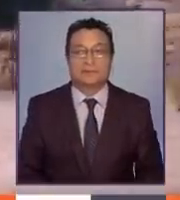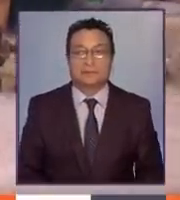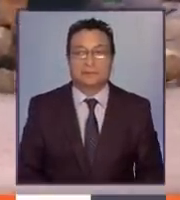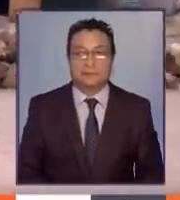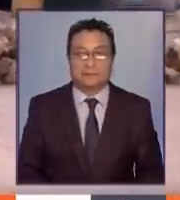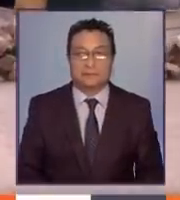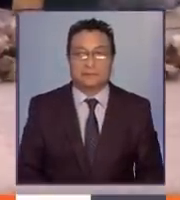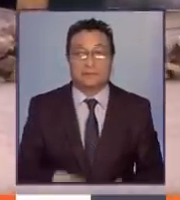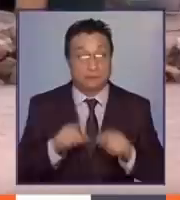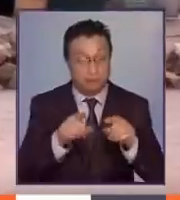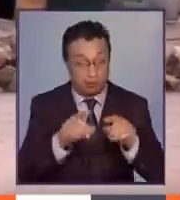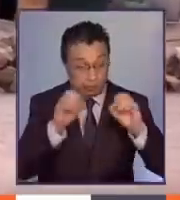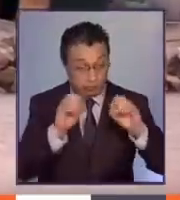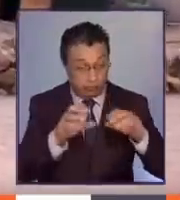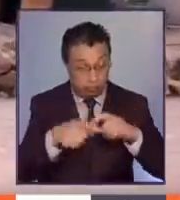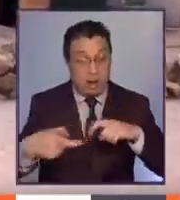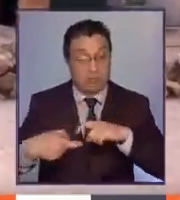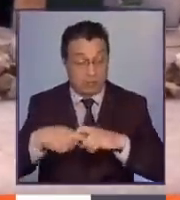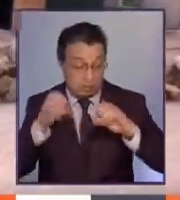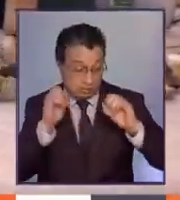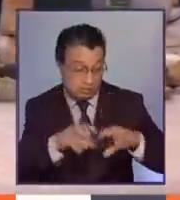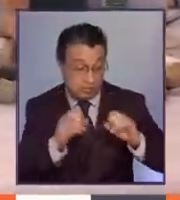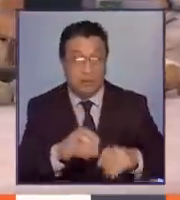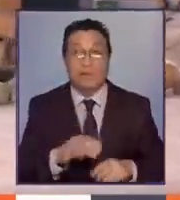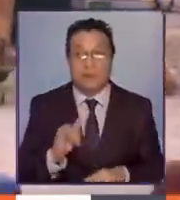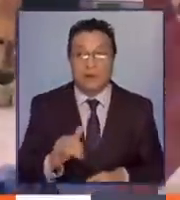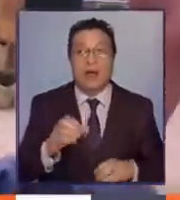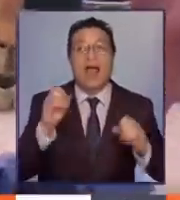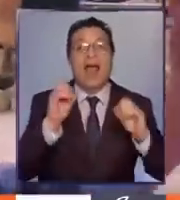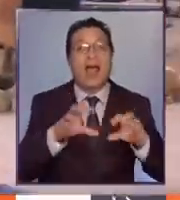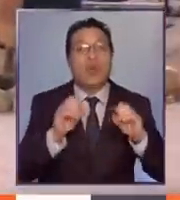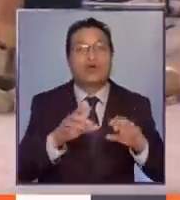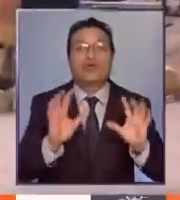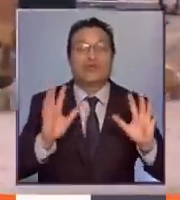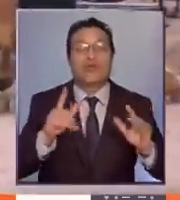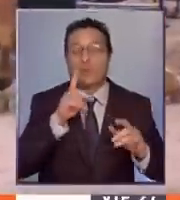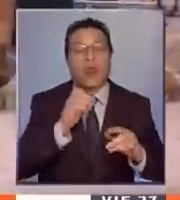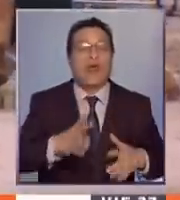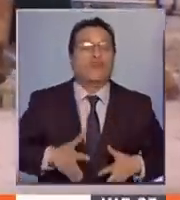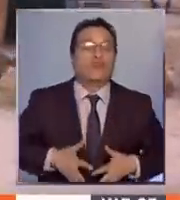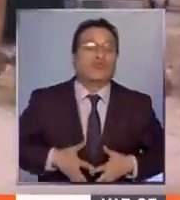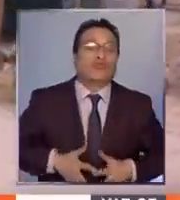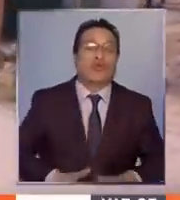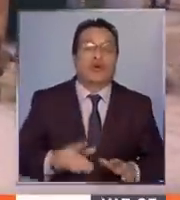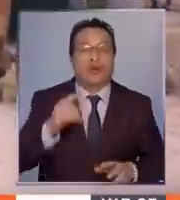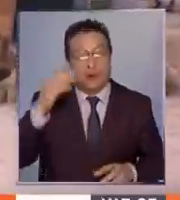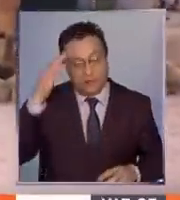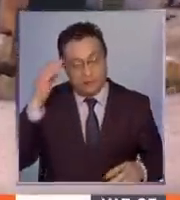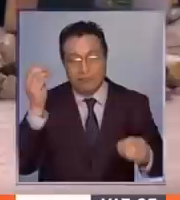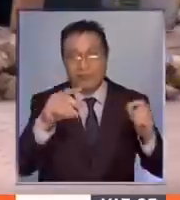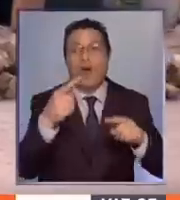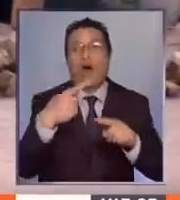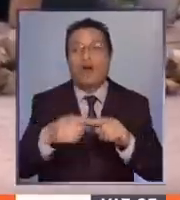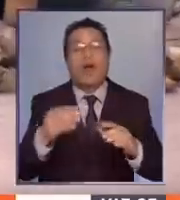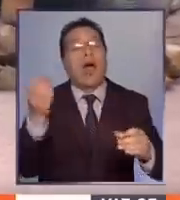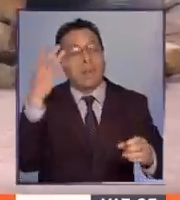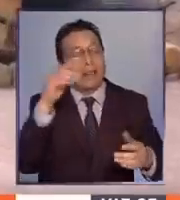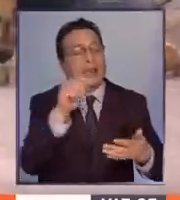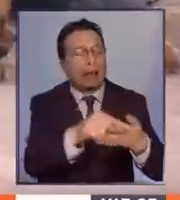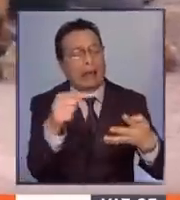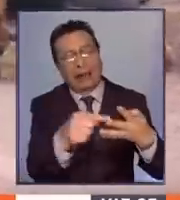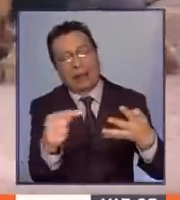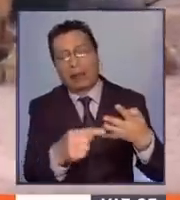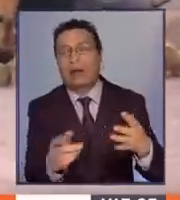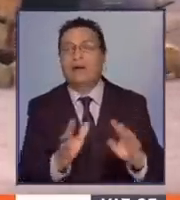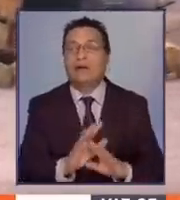¿Lo educaste tú con tu señora? Mira, la educación es algo que nace, amigo mío. Los otros son... Aprende esto, aprende lo otro, ¿no?